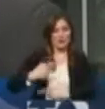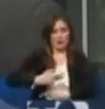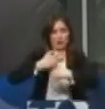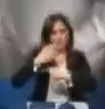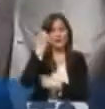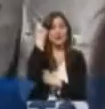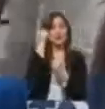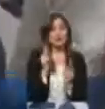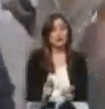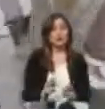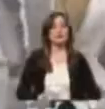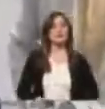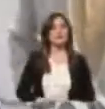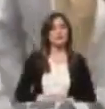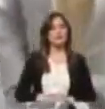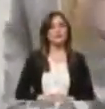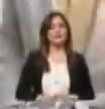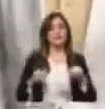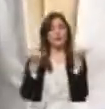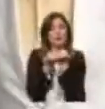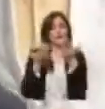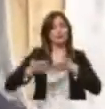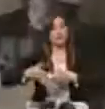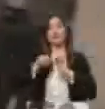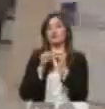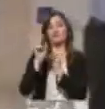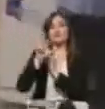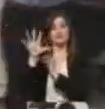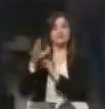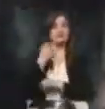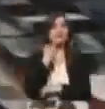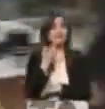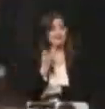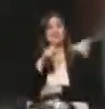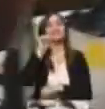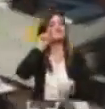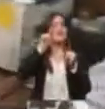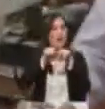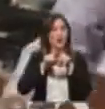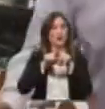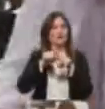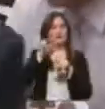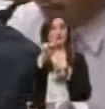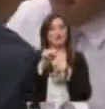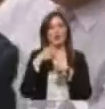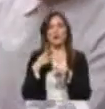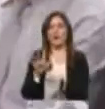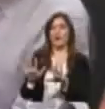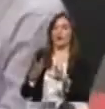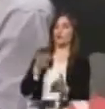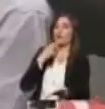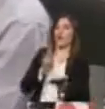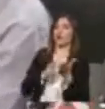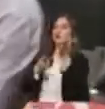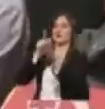derechos humanos. El legislador de Alianza País, Esteban Melo, coincide, por lo que presentó un recurso de amicus curiae con observación a esta